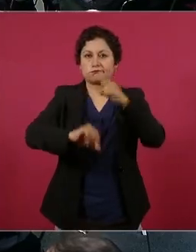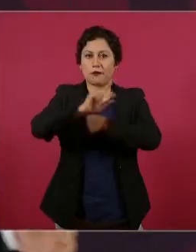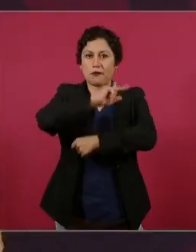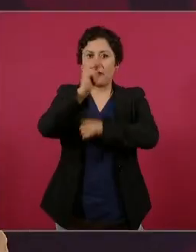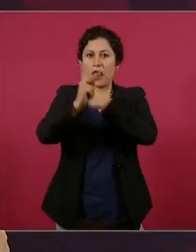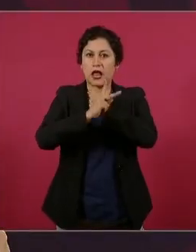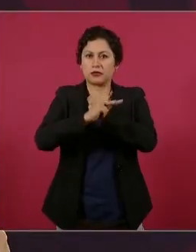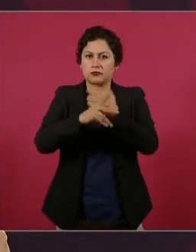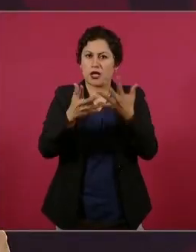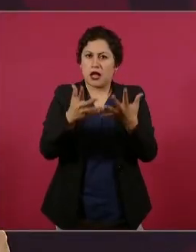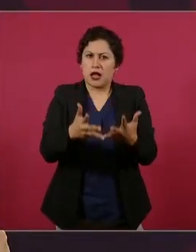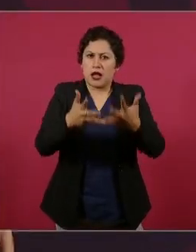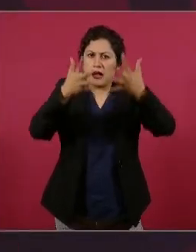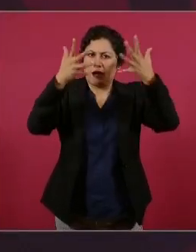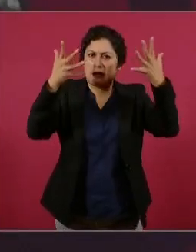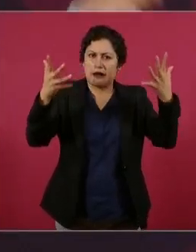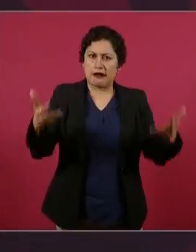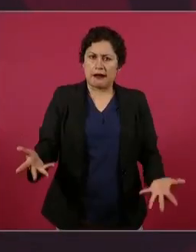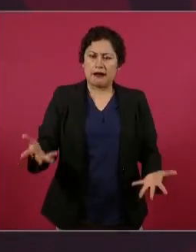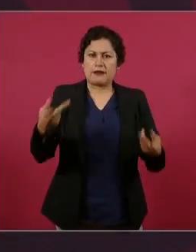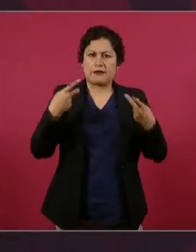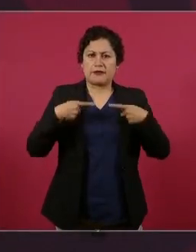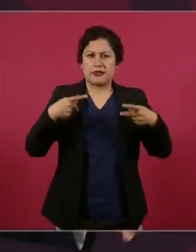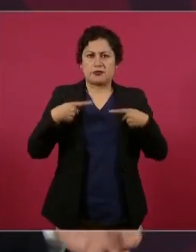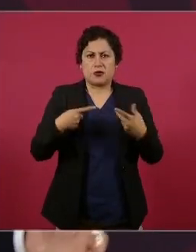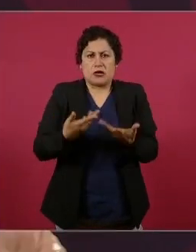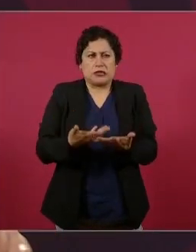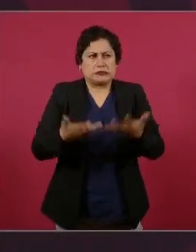pueblo, y no pudieron